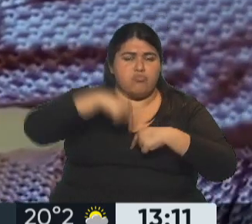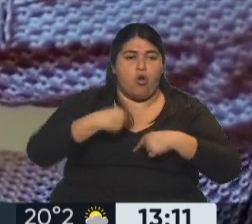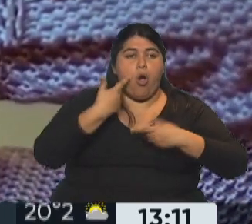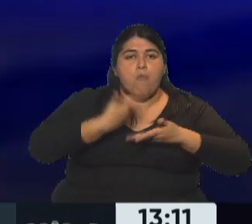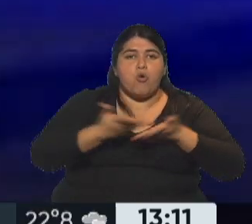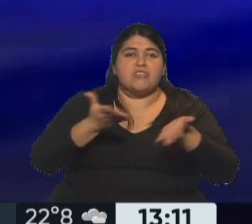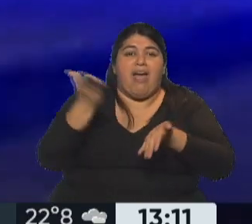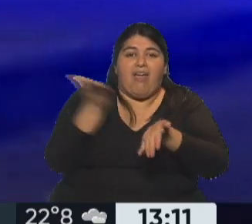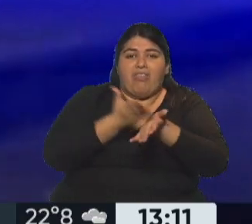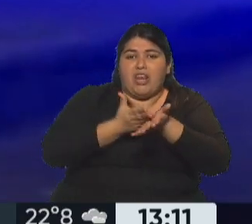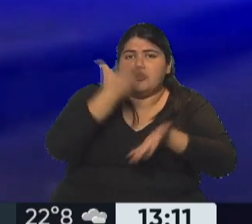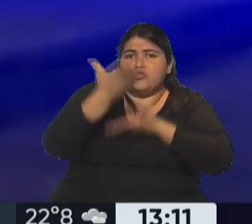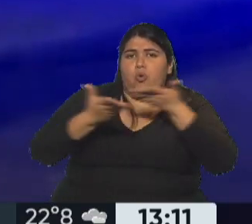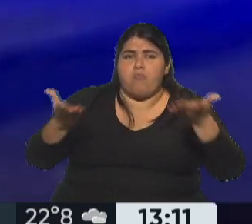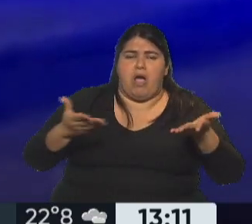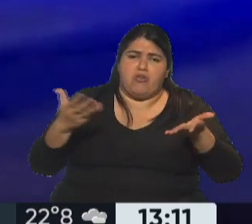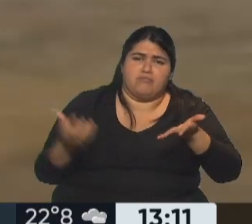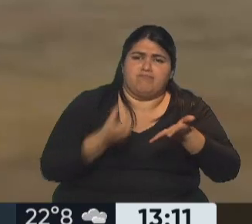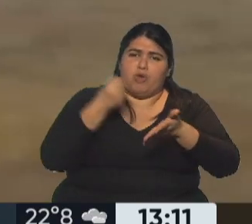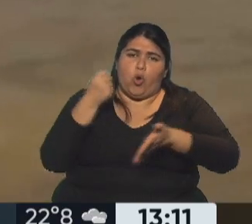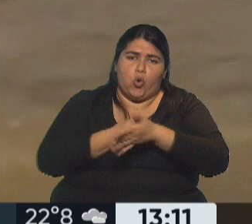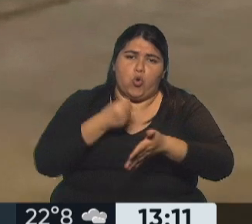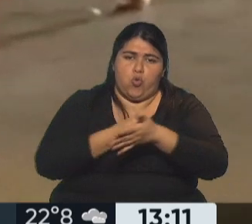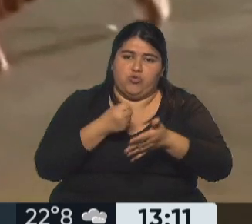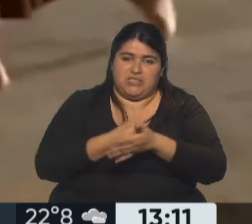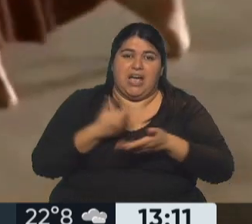los derechos humanos, por supuesto, y compartir los